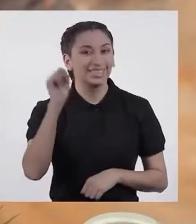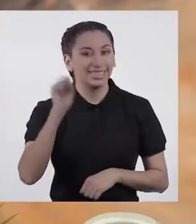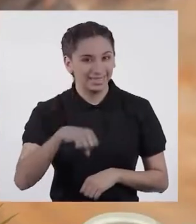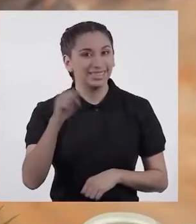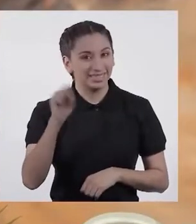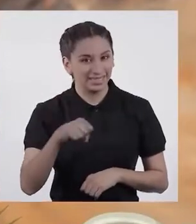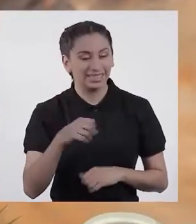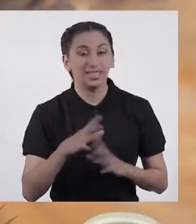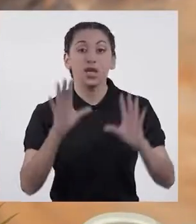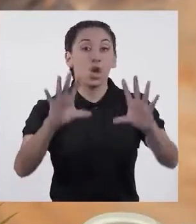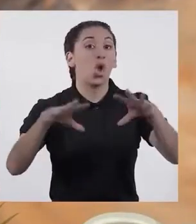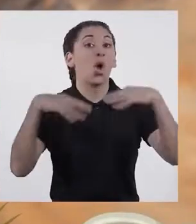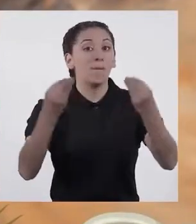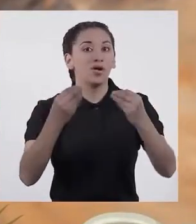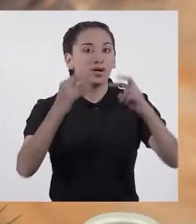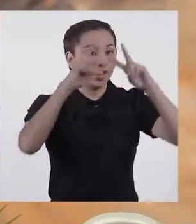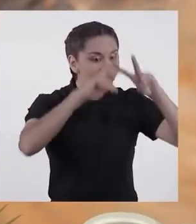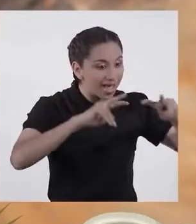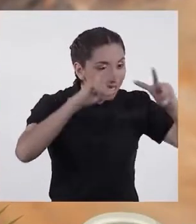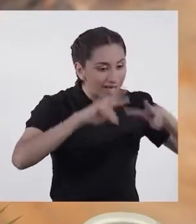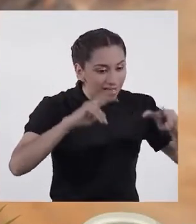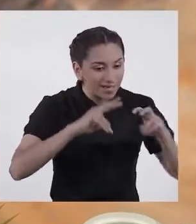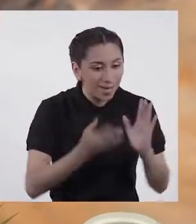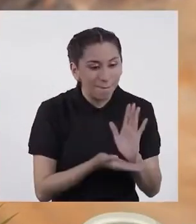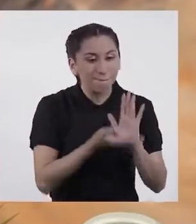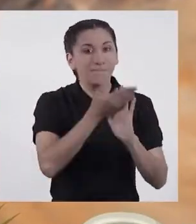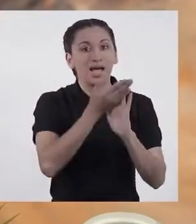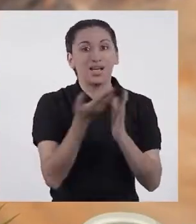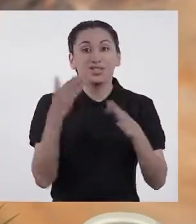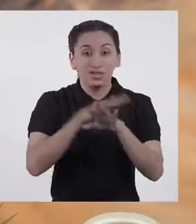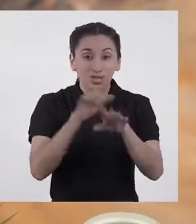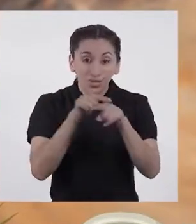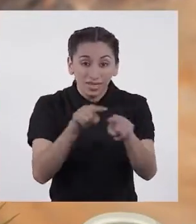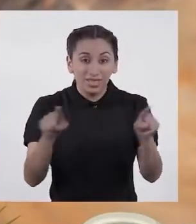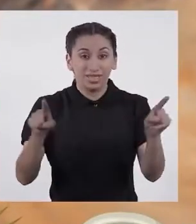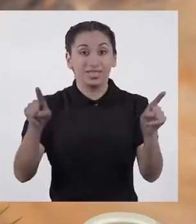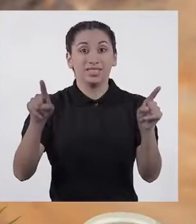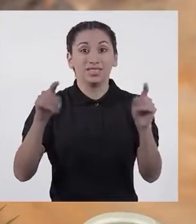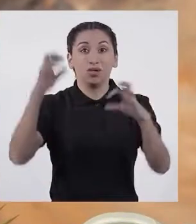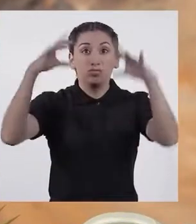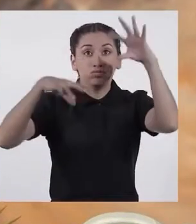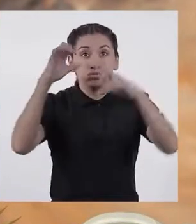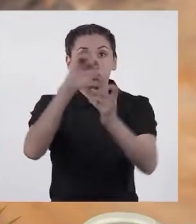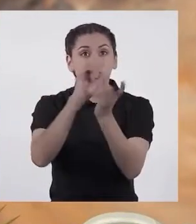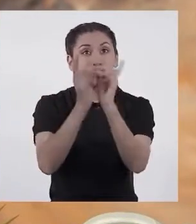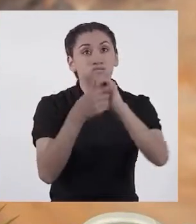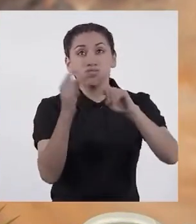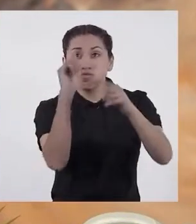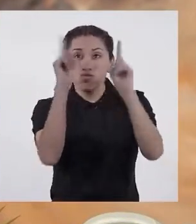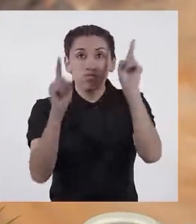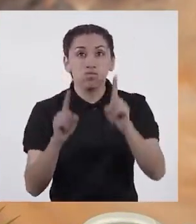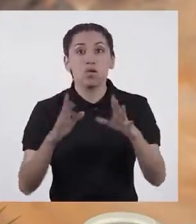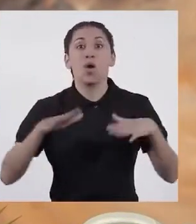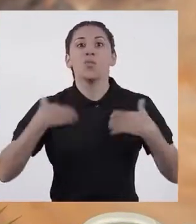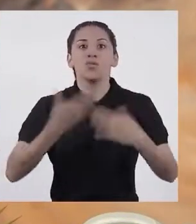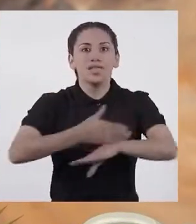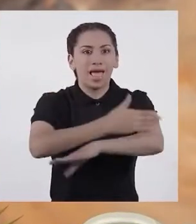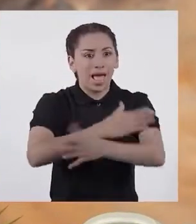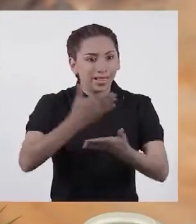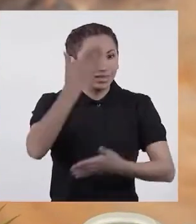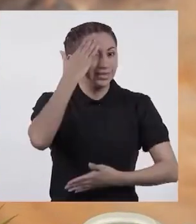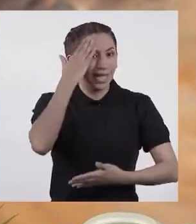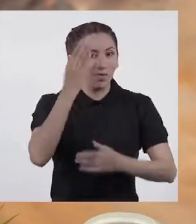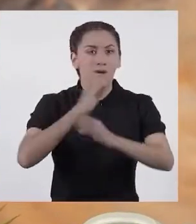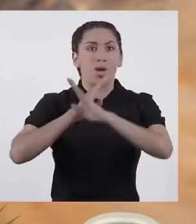Sí, Techi, porque investigando más sobre estos fenómenos, podremos prevenir los impactos que